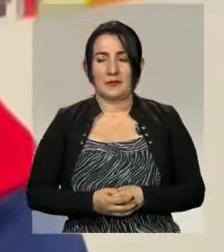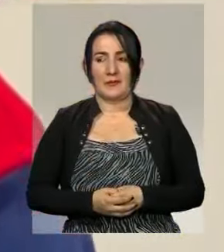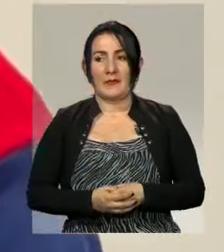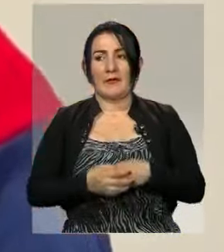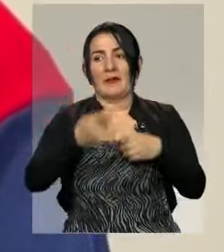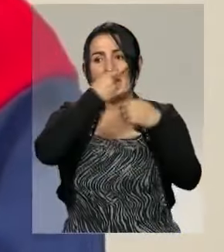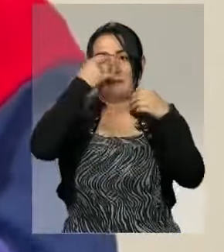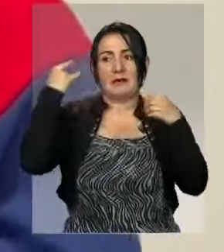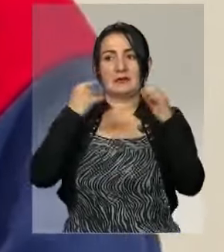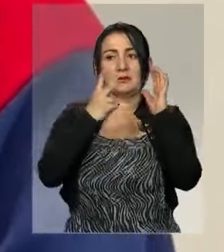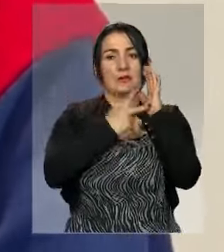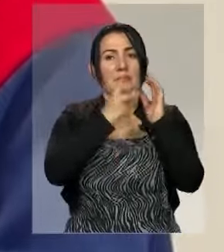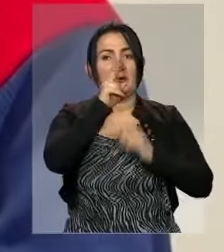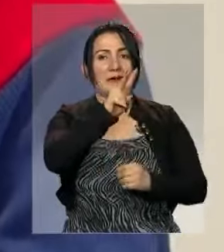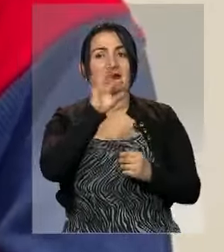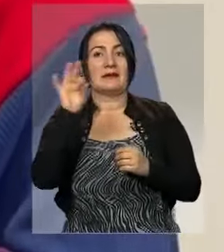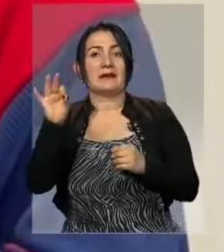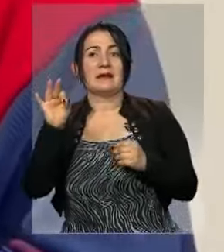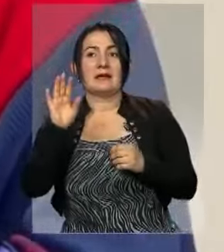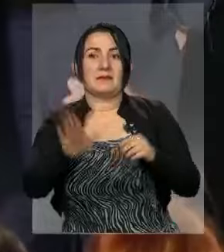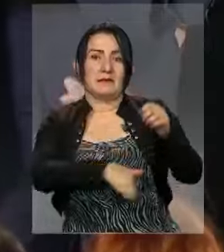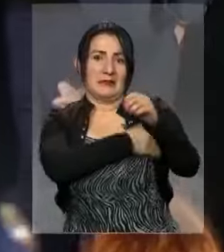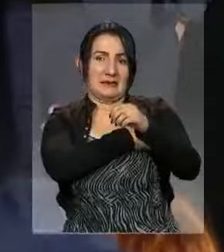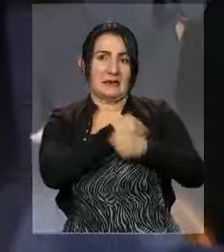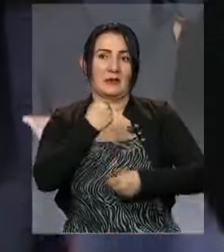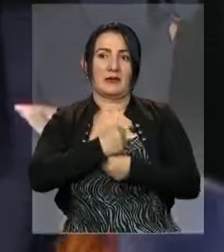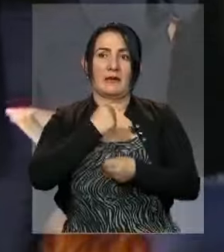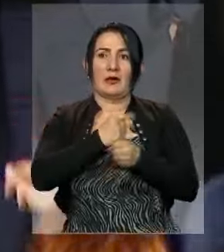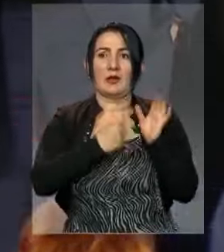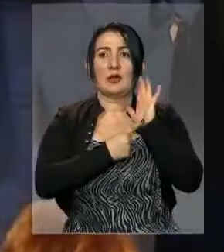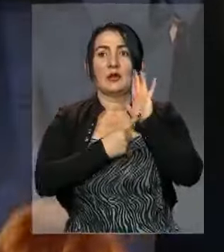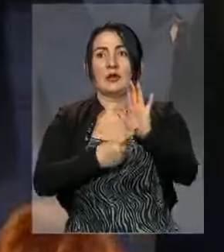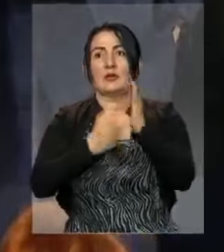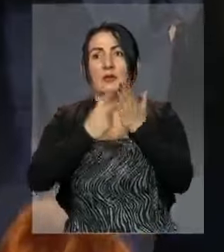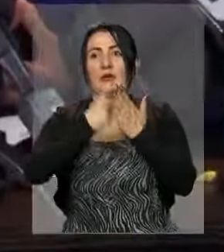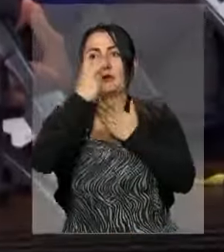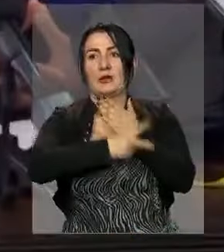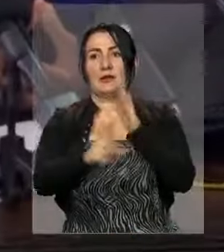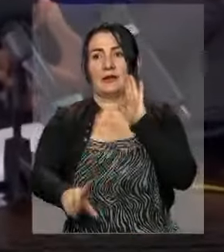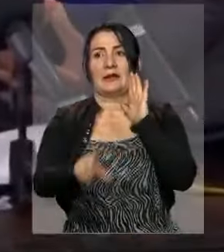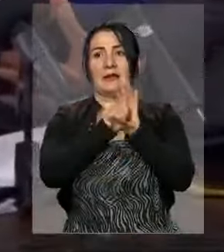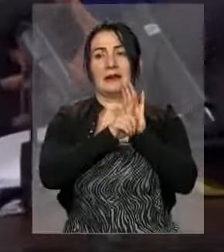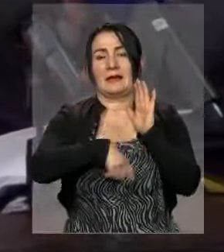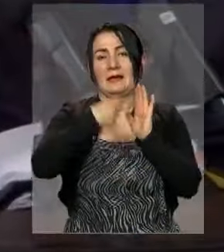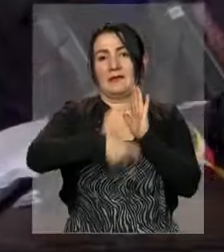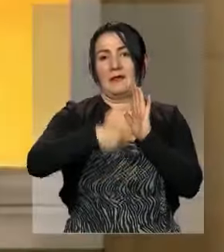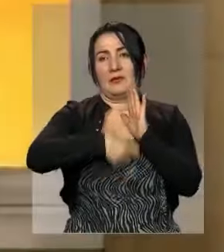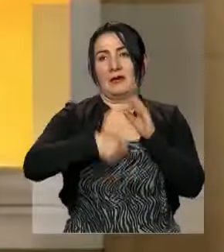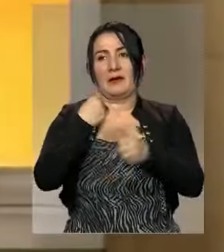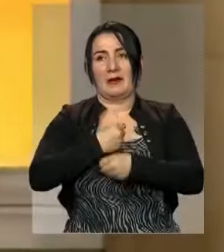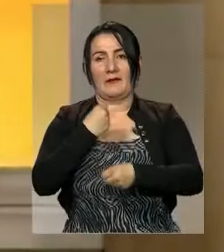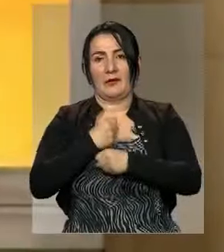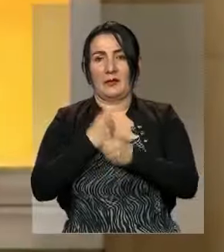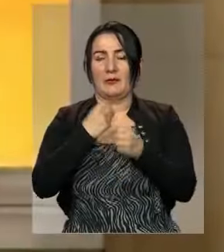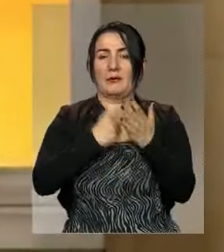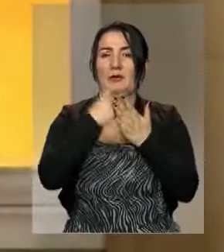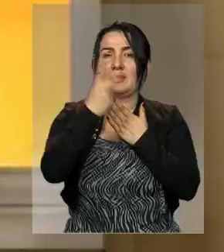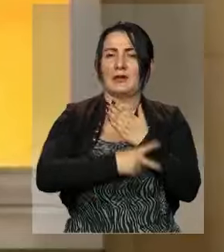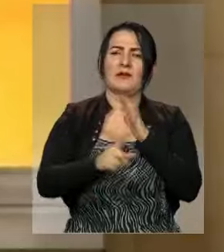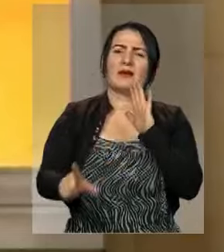En marzo de 2023, el Ministerio del Trabajo presentó el proyecto de ley de la reforma laboral. Este proyecto de